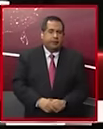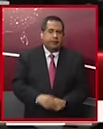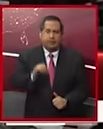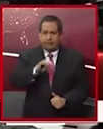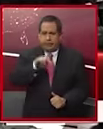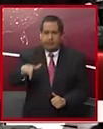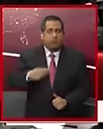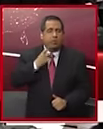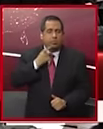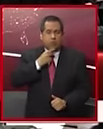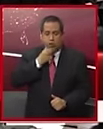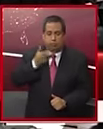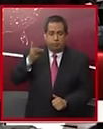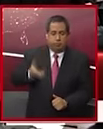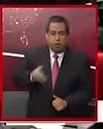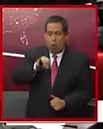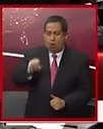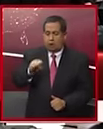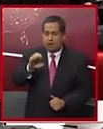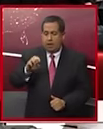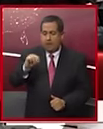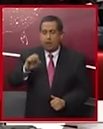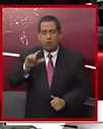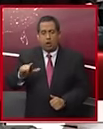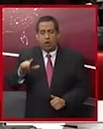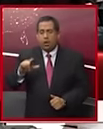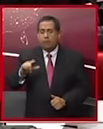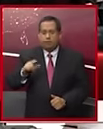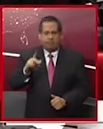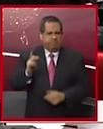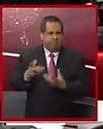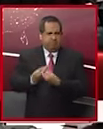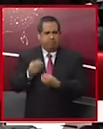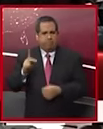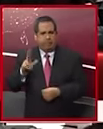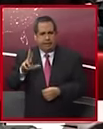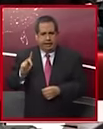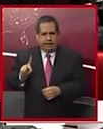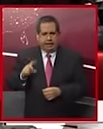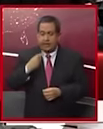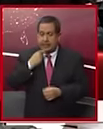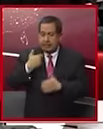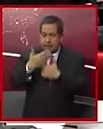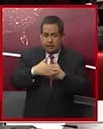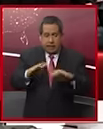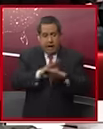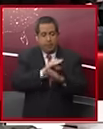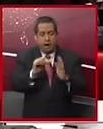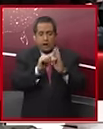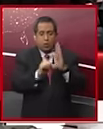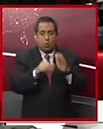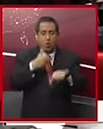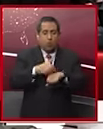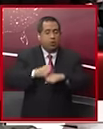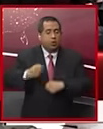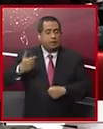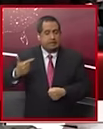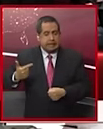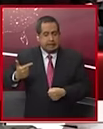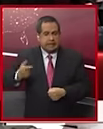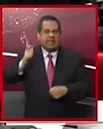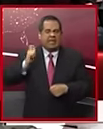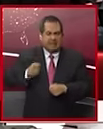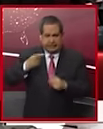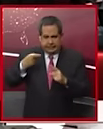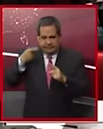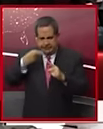Posteriormente, el diputado constituyente José Manuel Oropesa Morales, del PRD, presentó una propuesta de modificación al artículo 7, cuya meta es